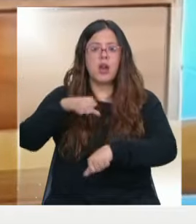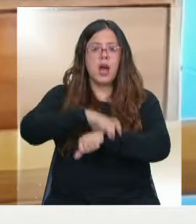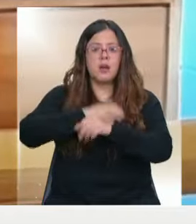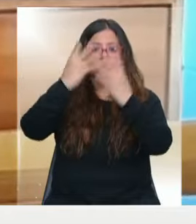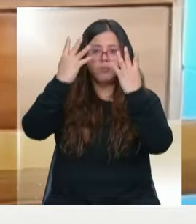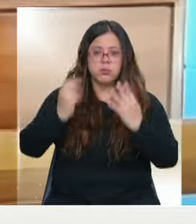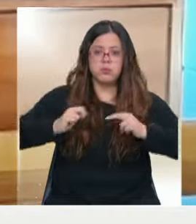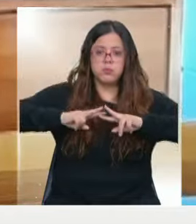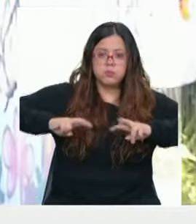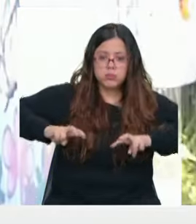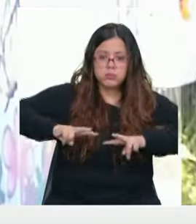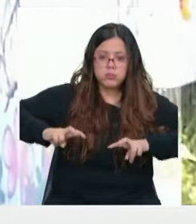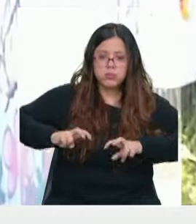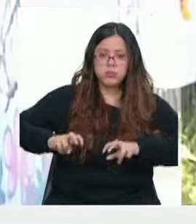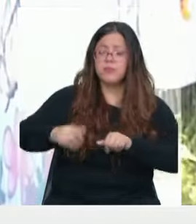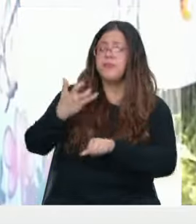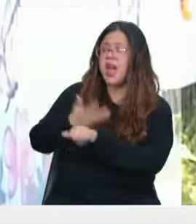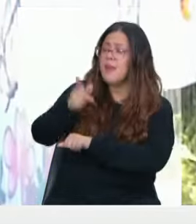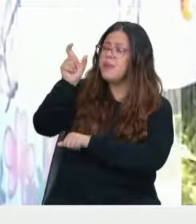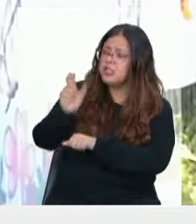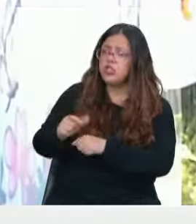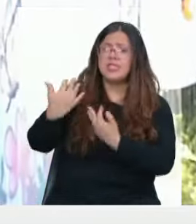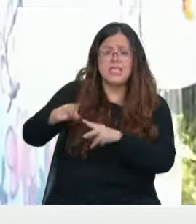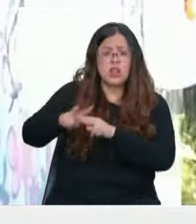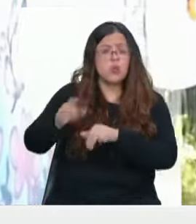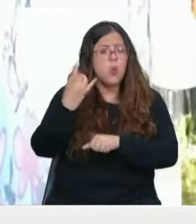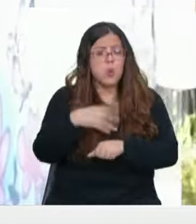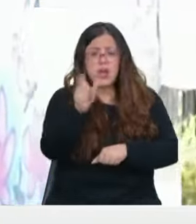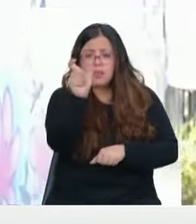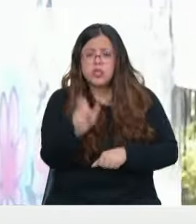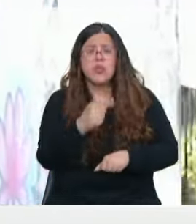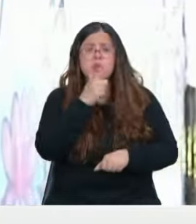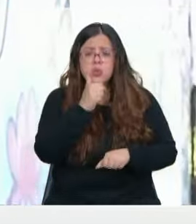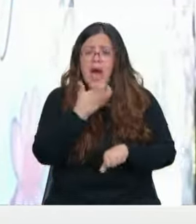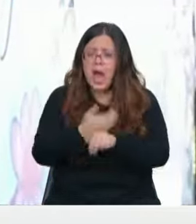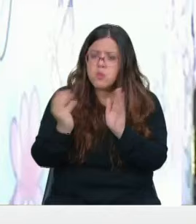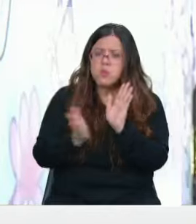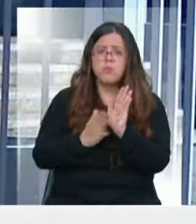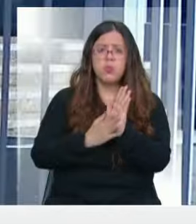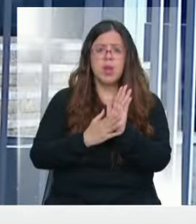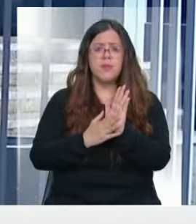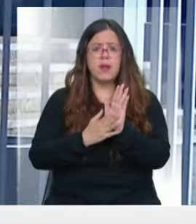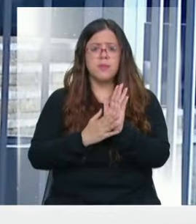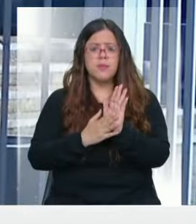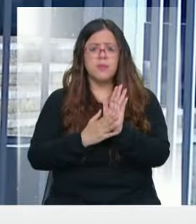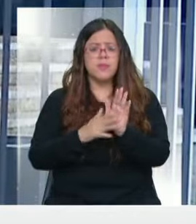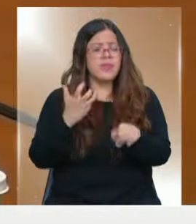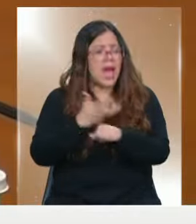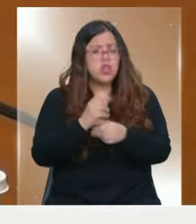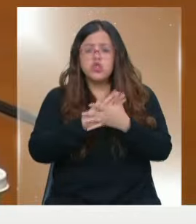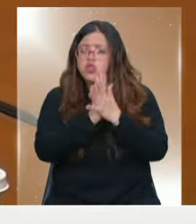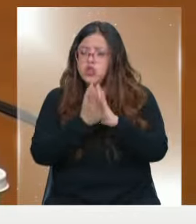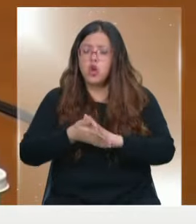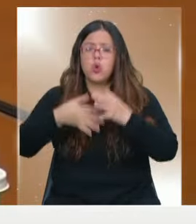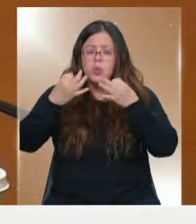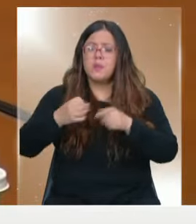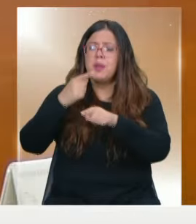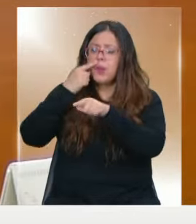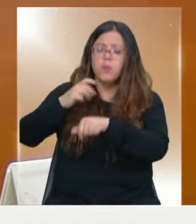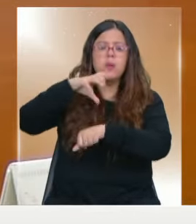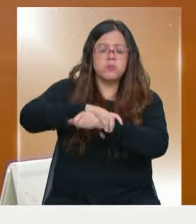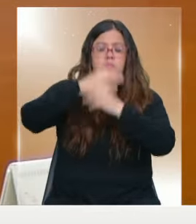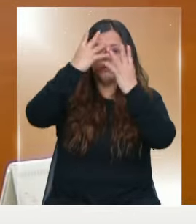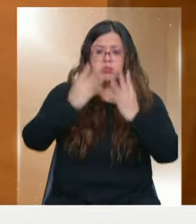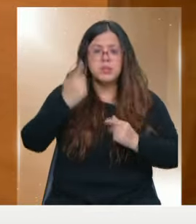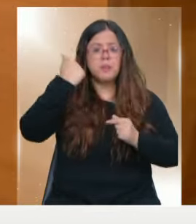preventiva. Tenemos autor confeso, tenemos un único sospechoso, están las pruebas, está prácticamente todo para poder encarcelarlo, sin